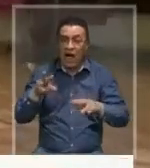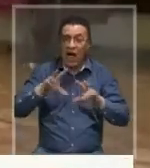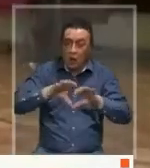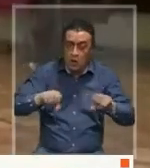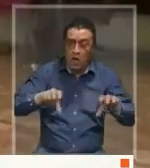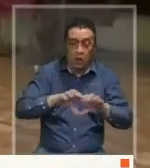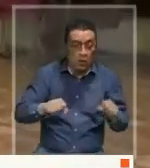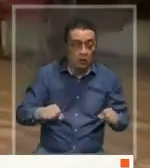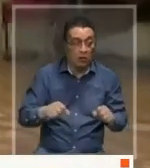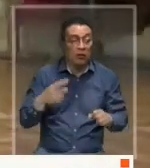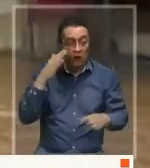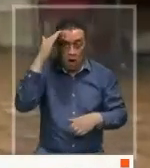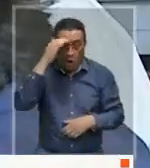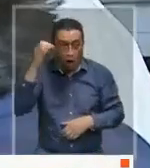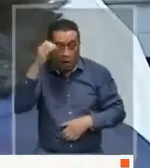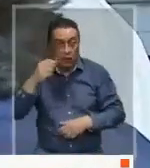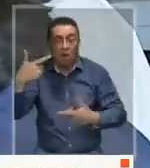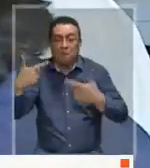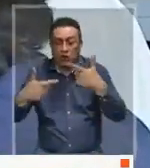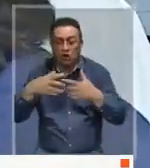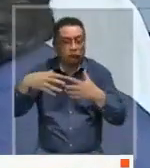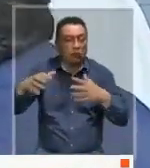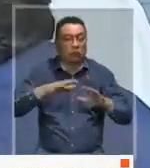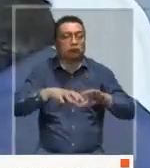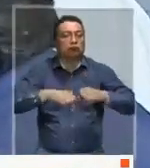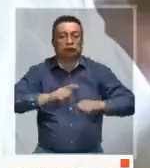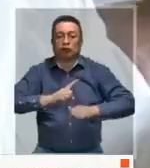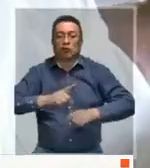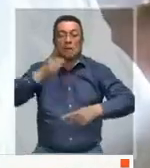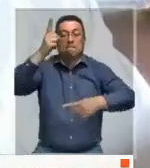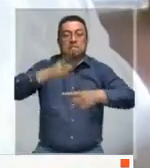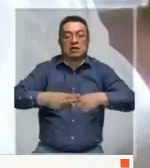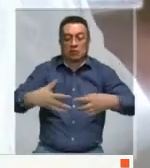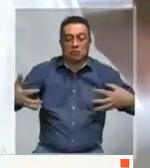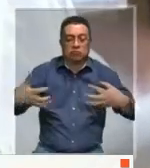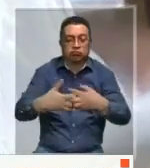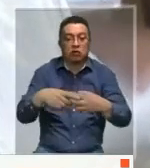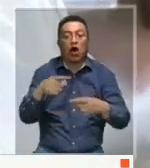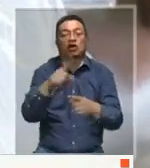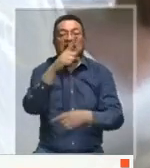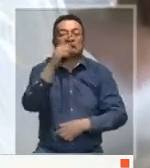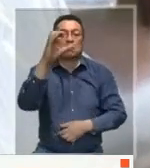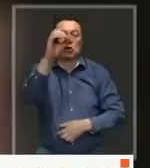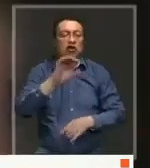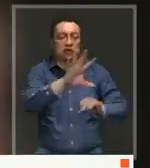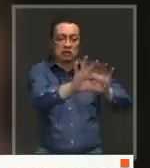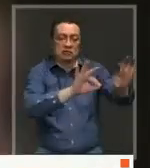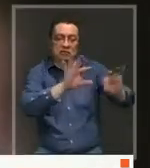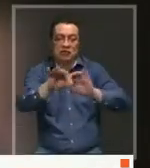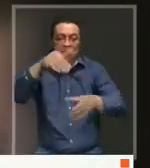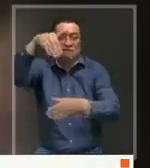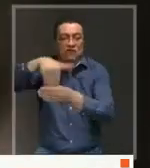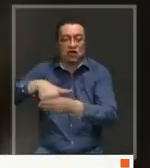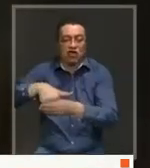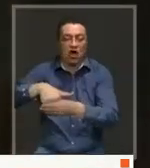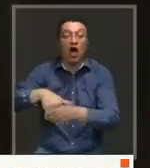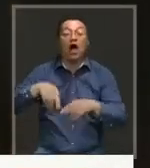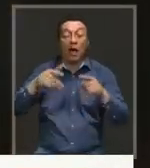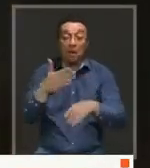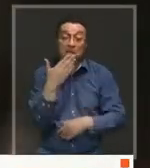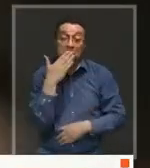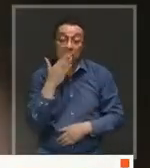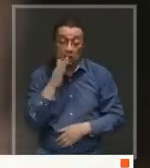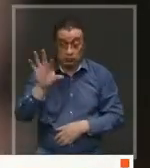las posturas de las distintas fuerzas políticas se cierran en torno a un órgano mixto y a uno 100% electo la oposición insiste en que los expertos